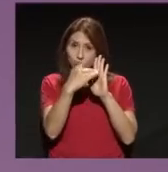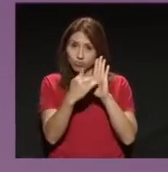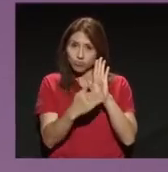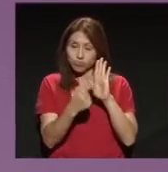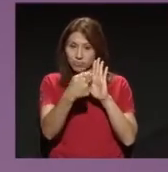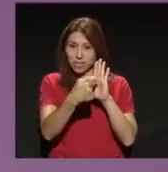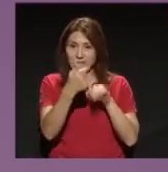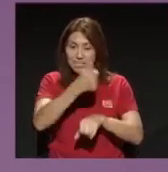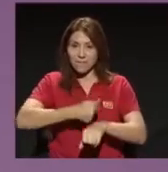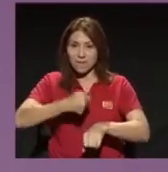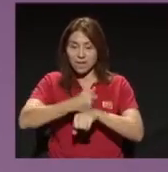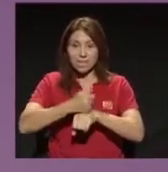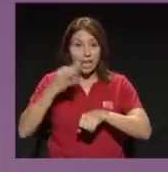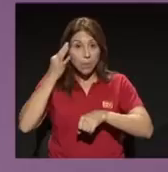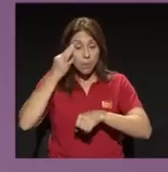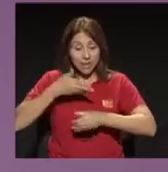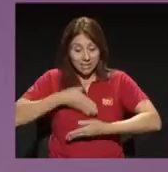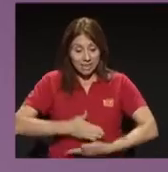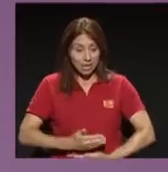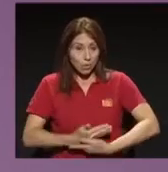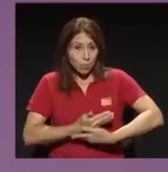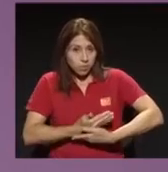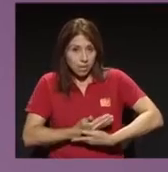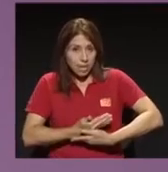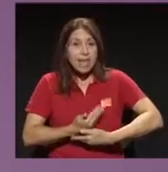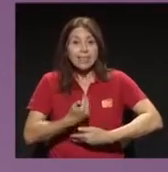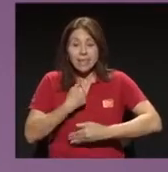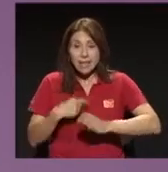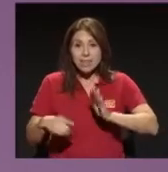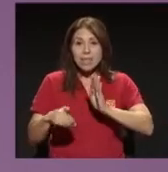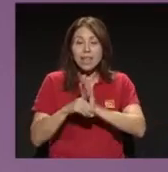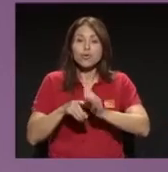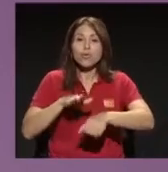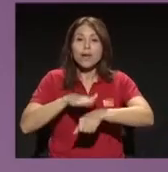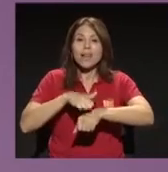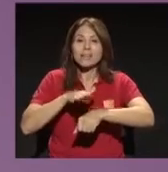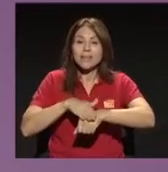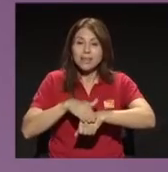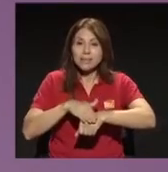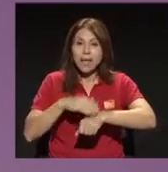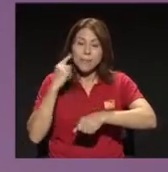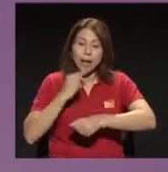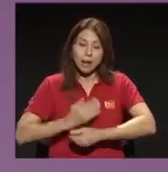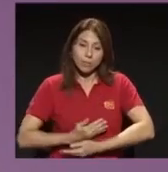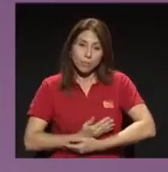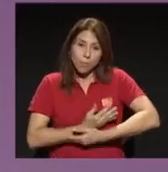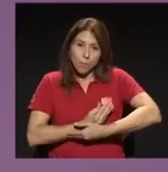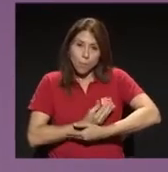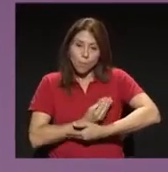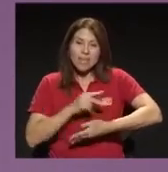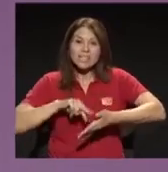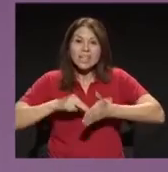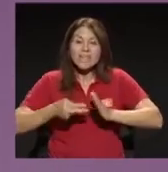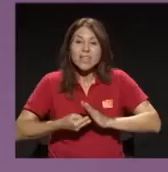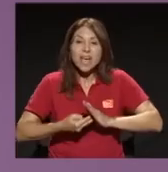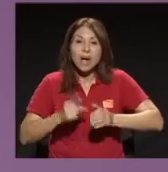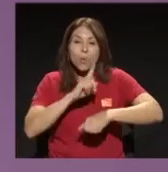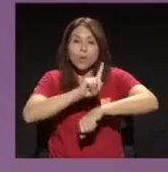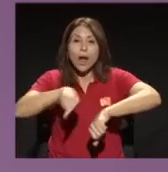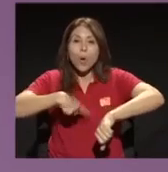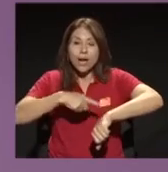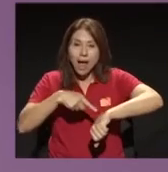madres lactantes tienen el derecho a tener una licencia por lactancia esa licencia de lactancia implica en primer lugar tener una hora